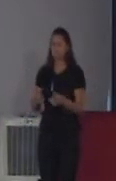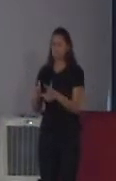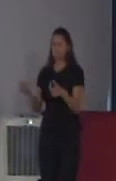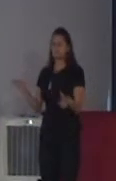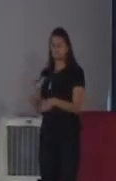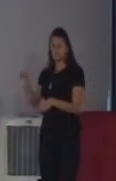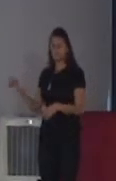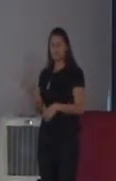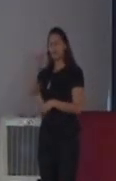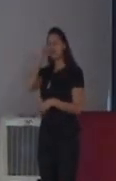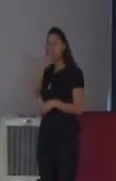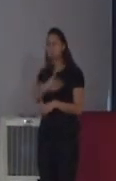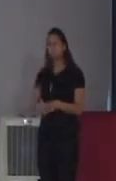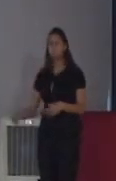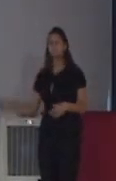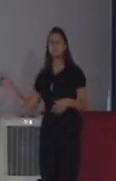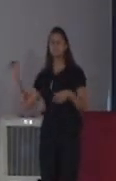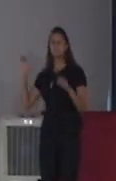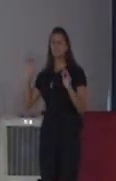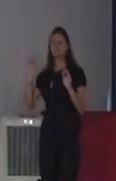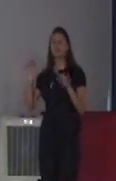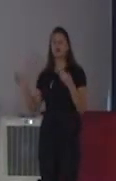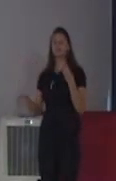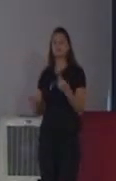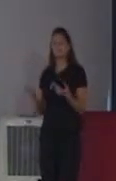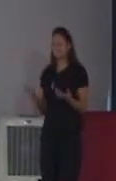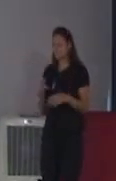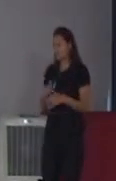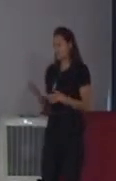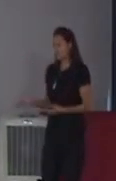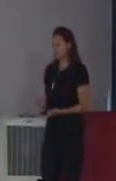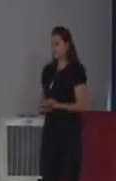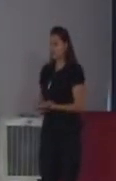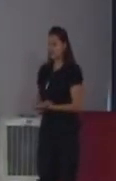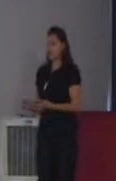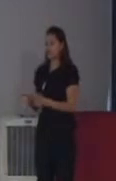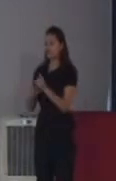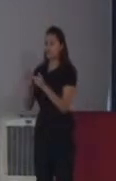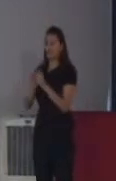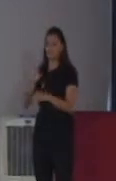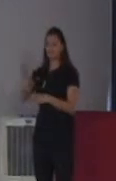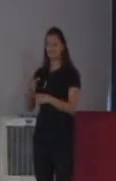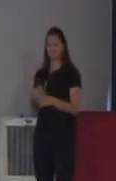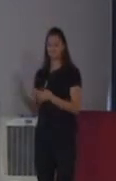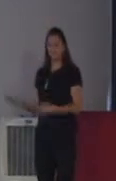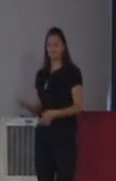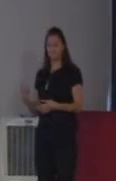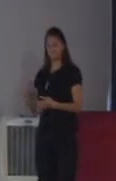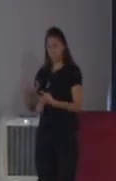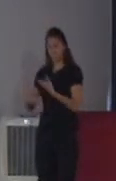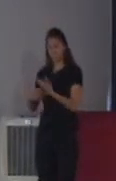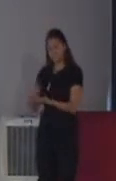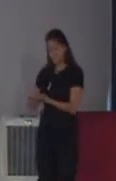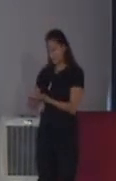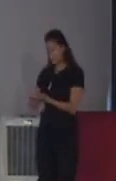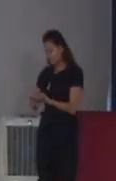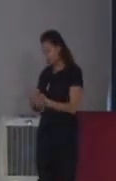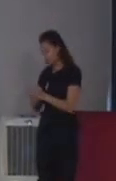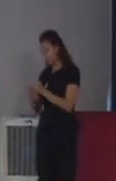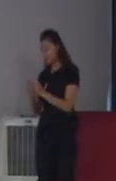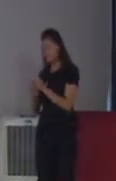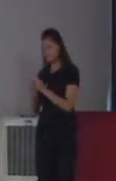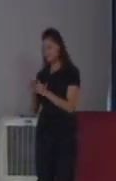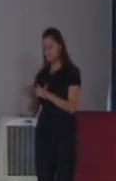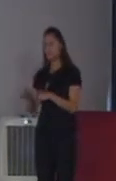niños, etcétera, y los sobrevivientes de la guerra les tocó, digamos, reconstruir el país. Y en ese proceso de reconstrucción aparece